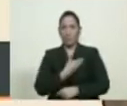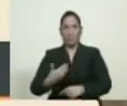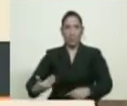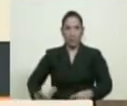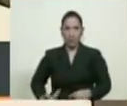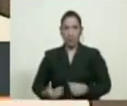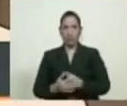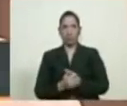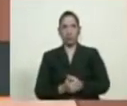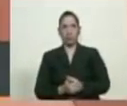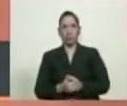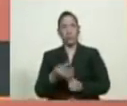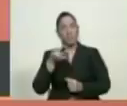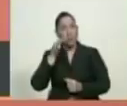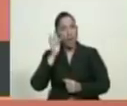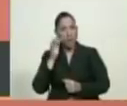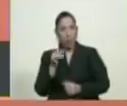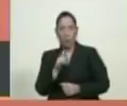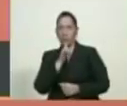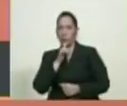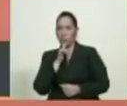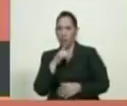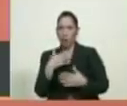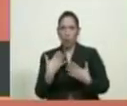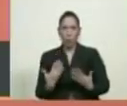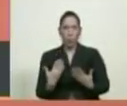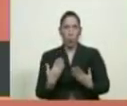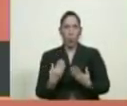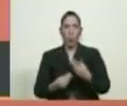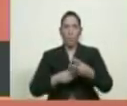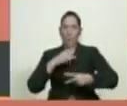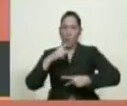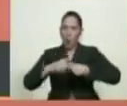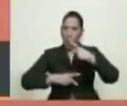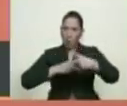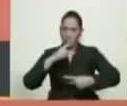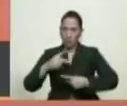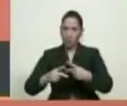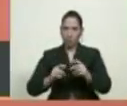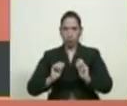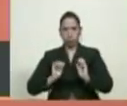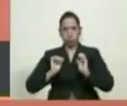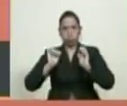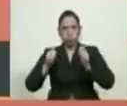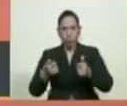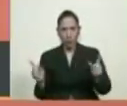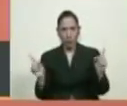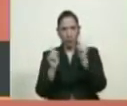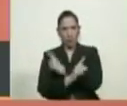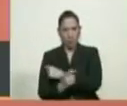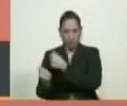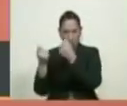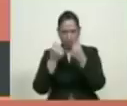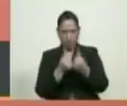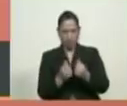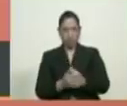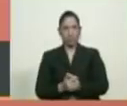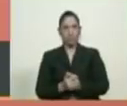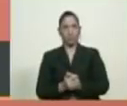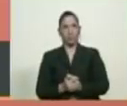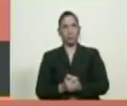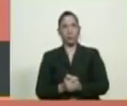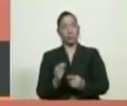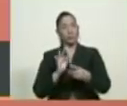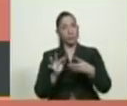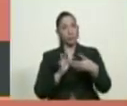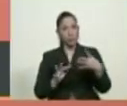ayer informando a la población cómo había sido el proceso de inicio de la reconversión monetaria. Por cierto, queremos felicitar el